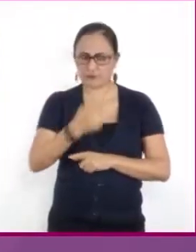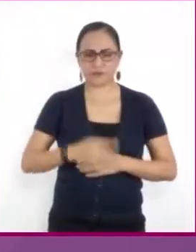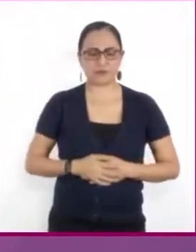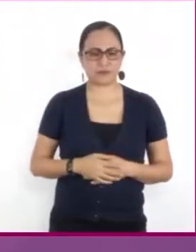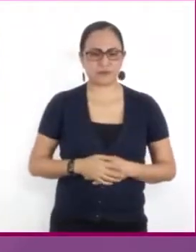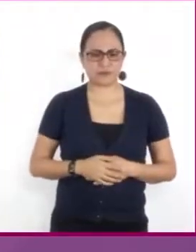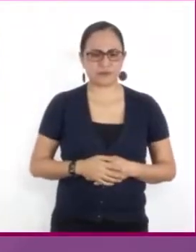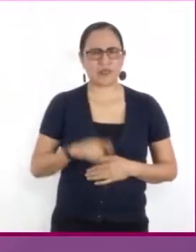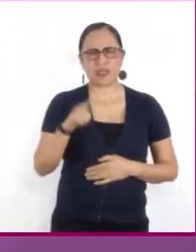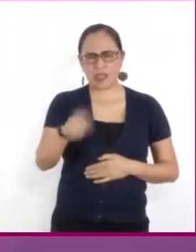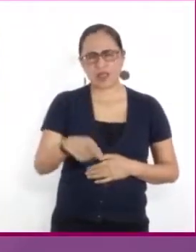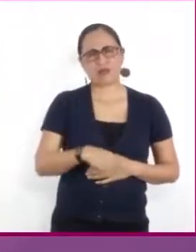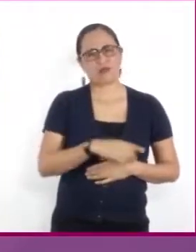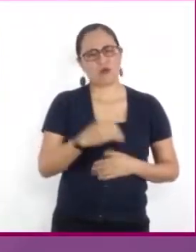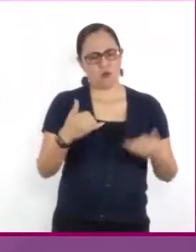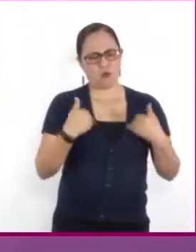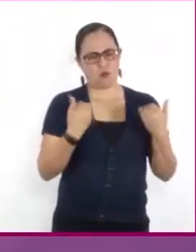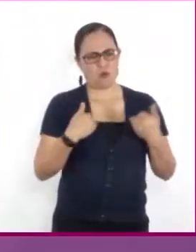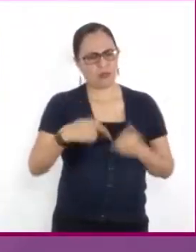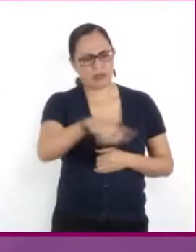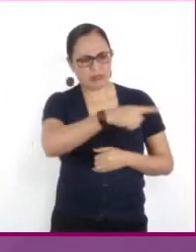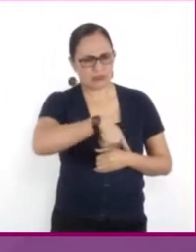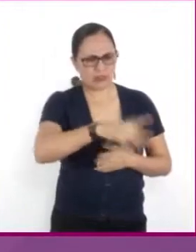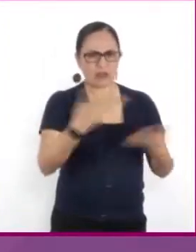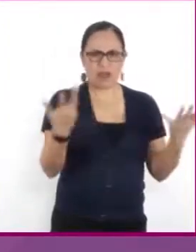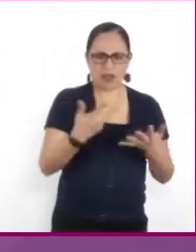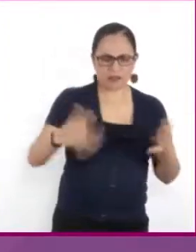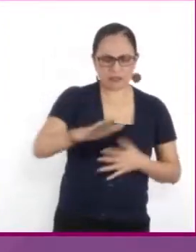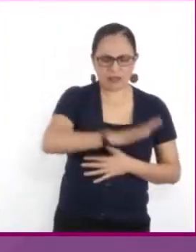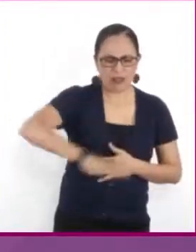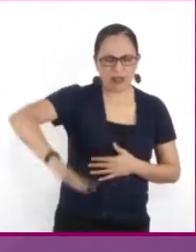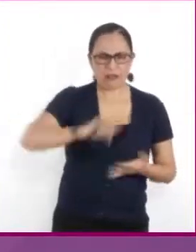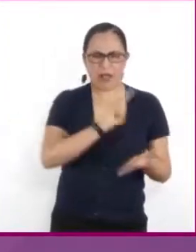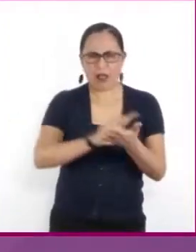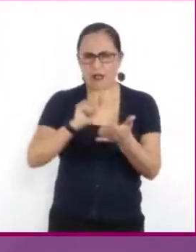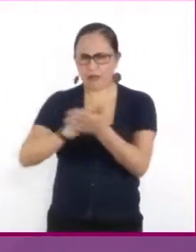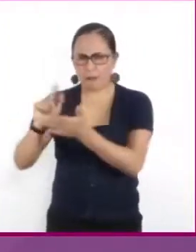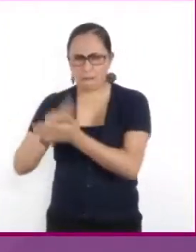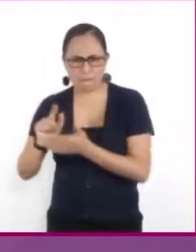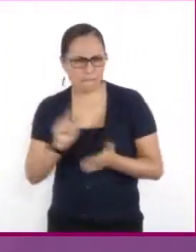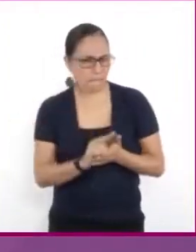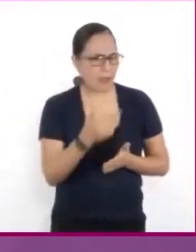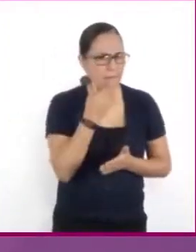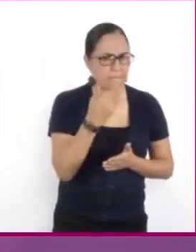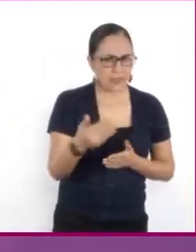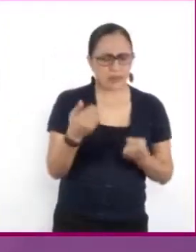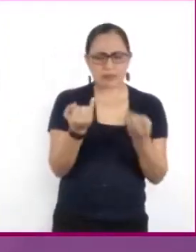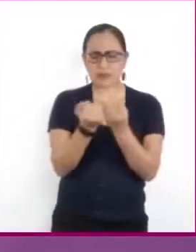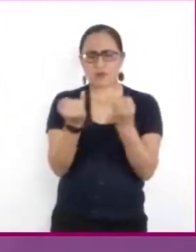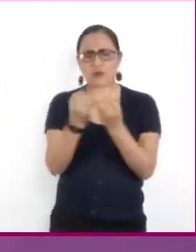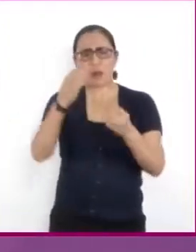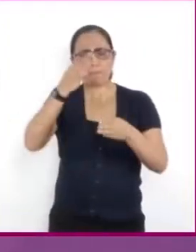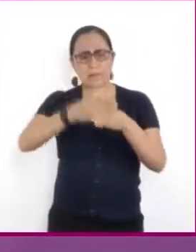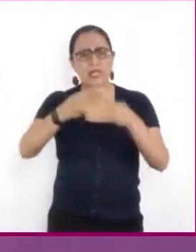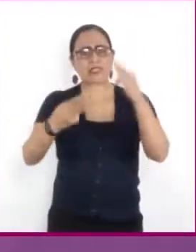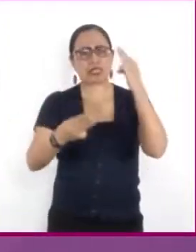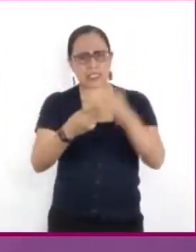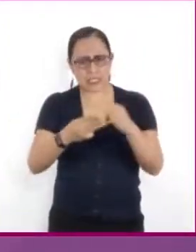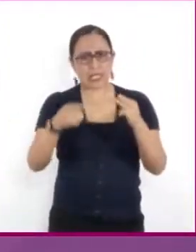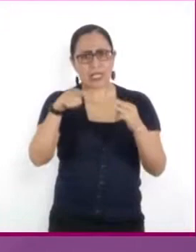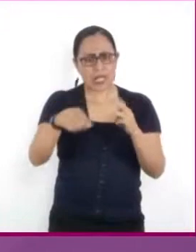Parece que estos chicos han hecho una gran labor de limpieza, pero no solo eso, a los materiales les han dado un